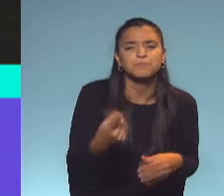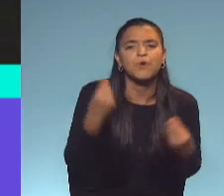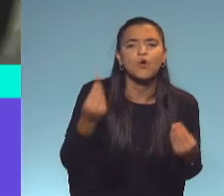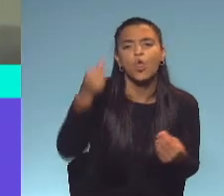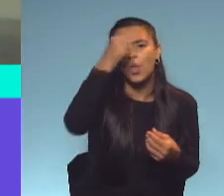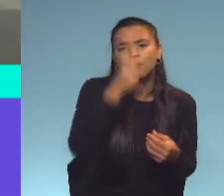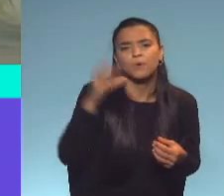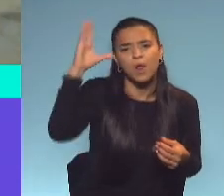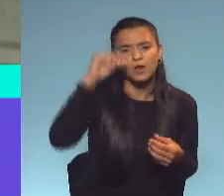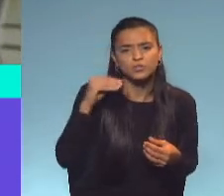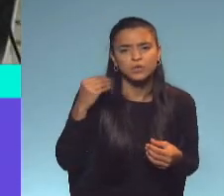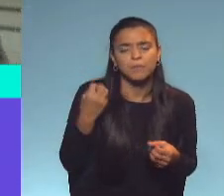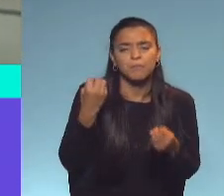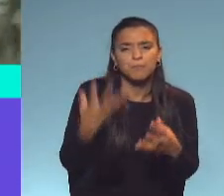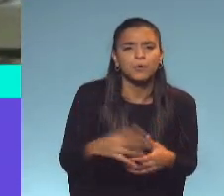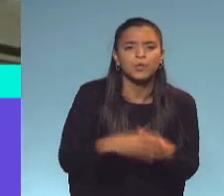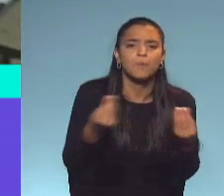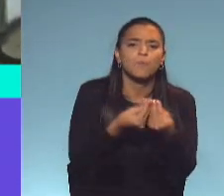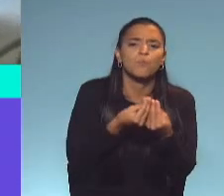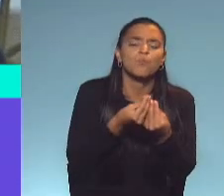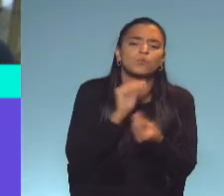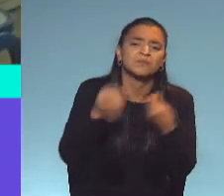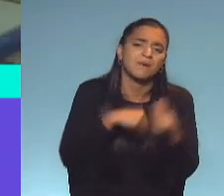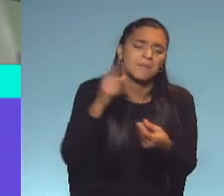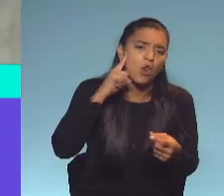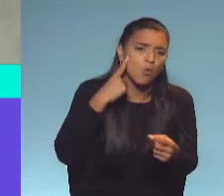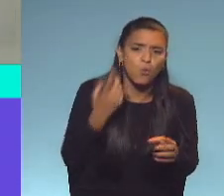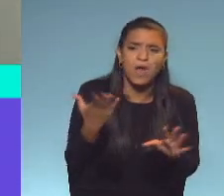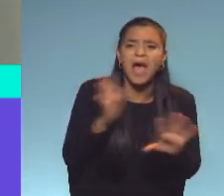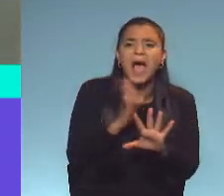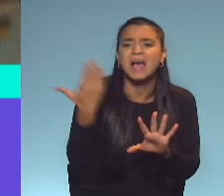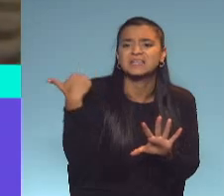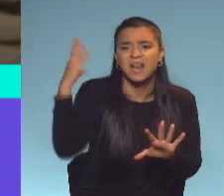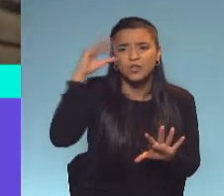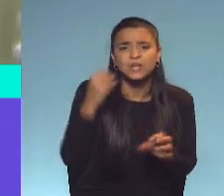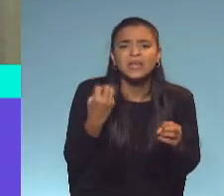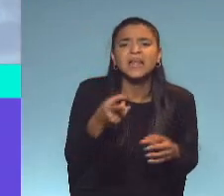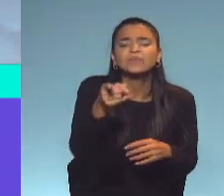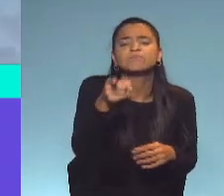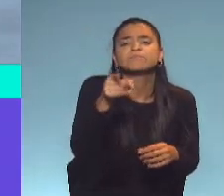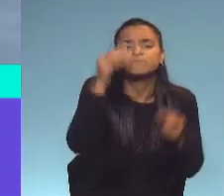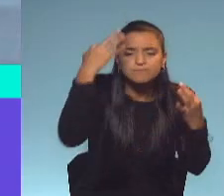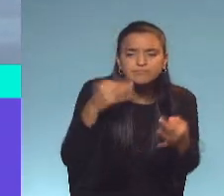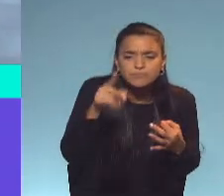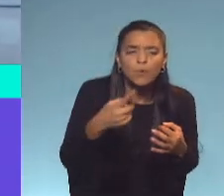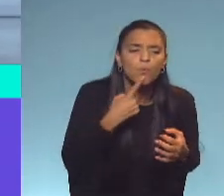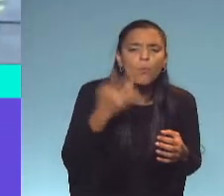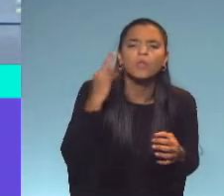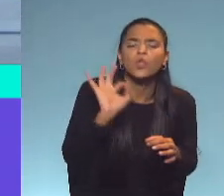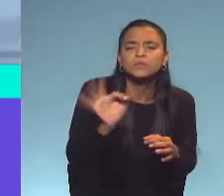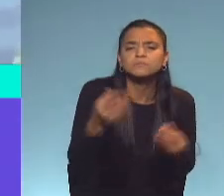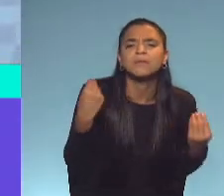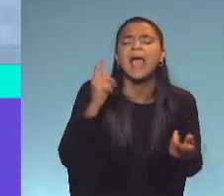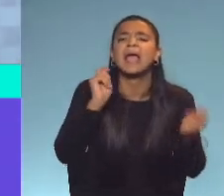a la noche? Porque para miles de familias fue una locura anoche. ¿Cómo fue el tuyo ayer en particular cuando te enteraste de que